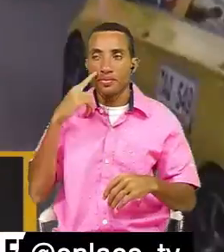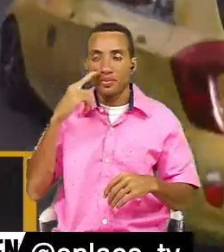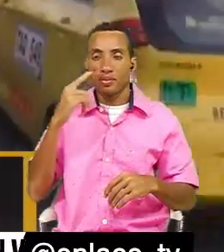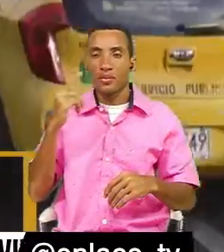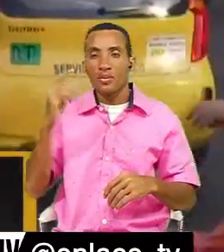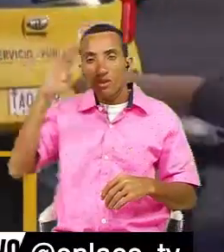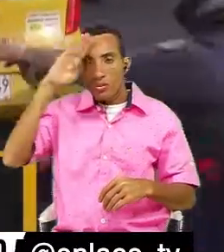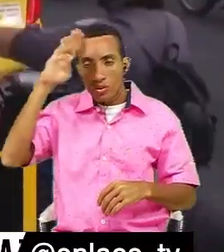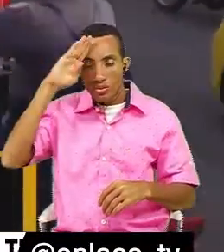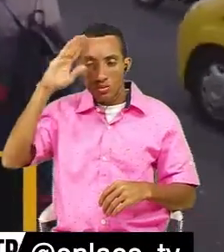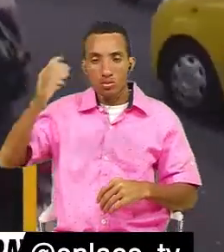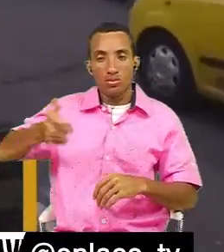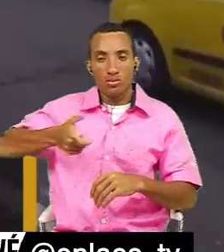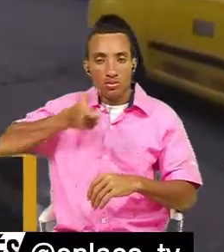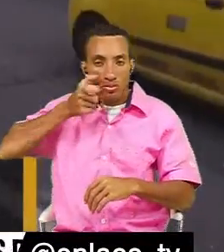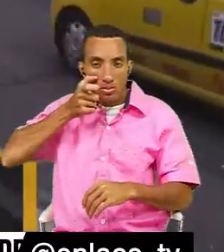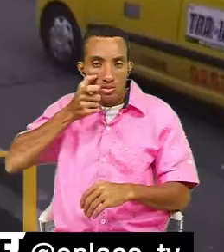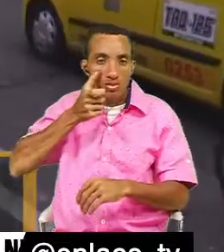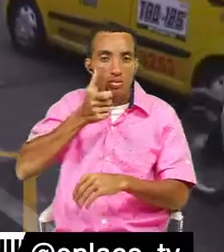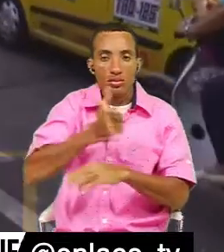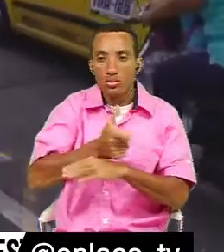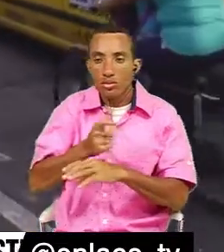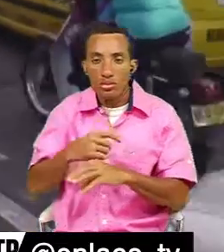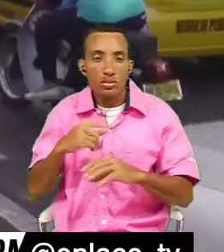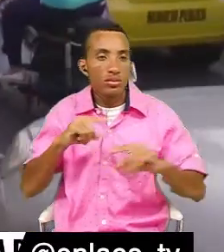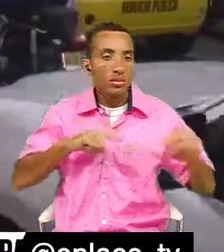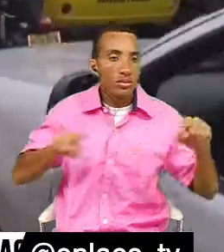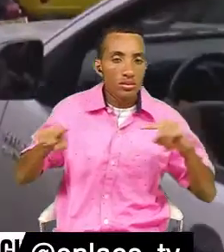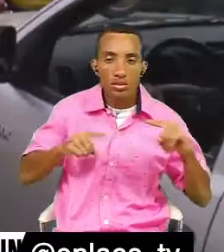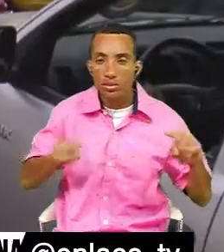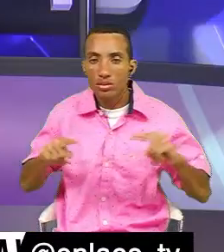Medio para garantizar total normalidad en las vías urbanas.